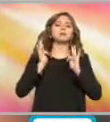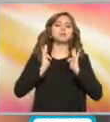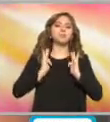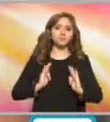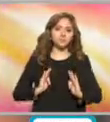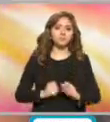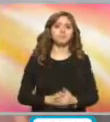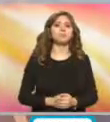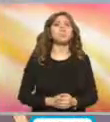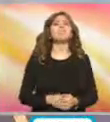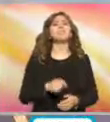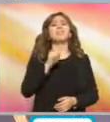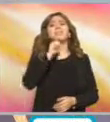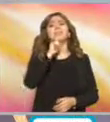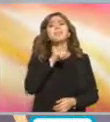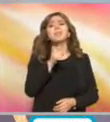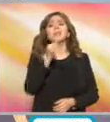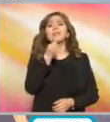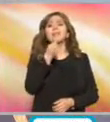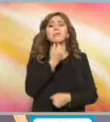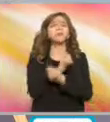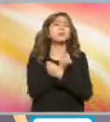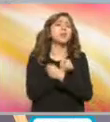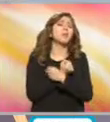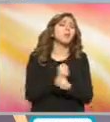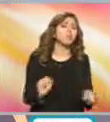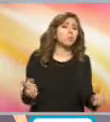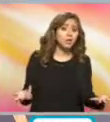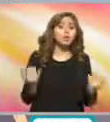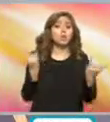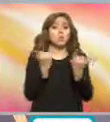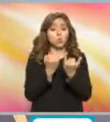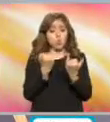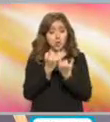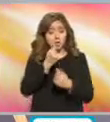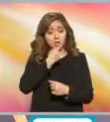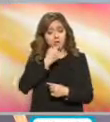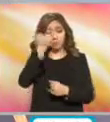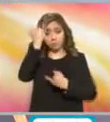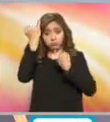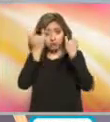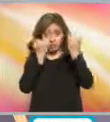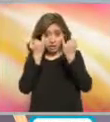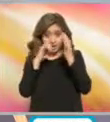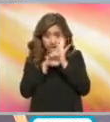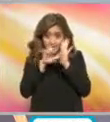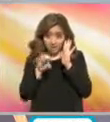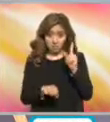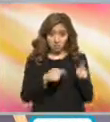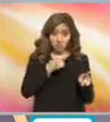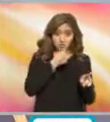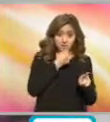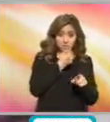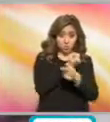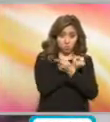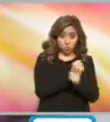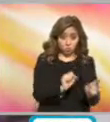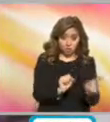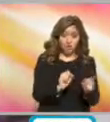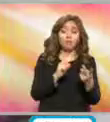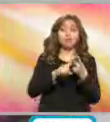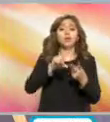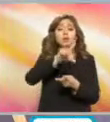los niños, Gabriela. Pero ya quedamos que era... Y son creativos. Que era y un necesario. niño aburrido y creativo es sinónimo de que va a haber un desastre en la